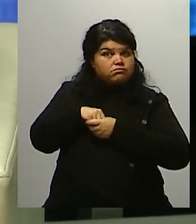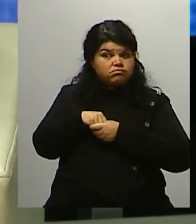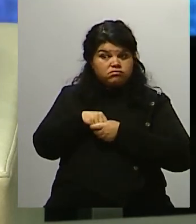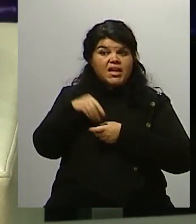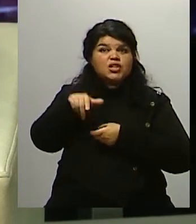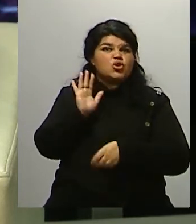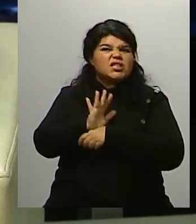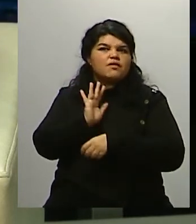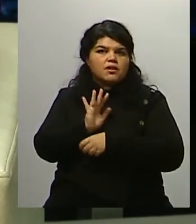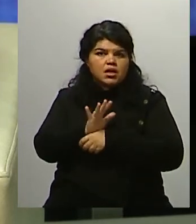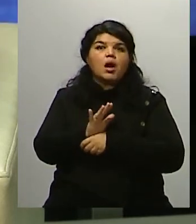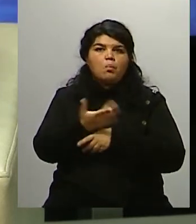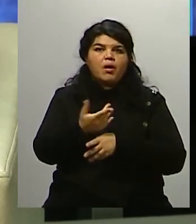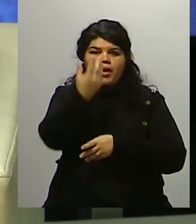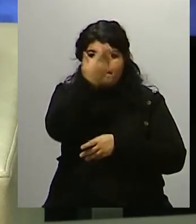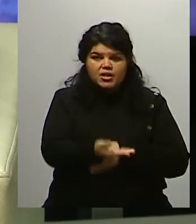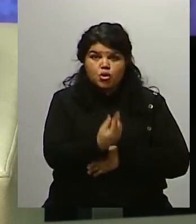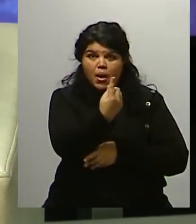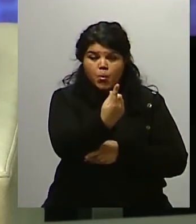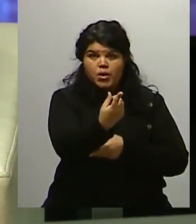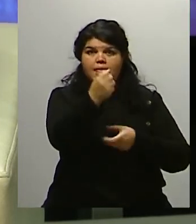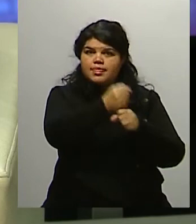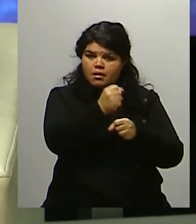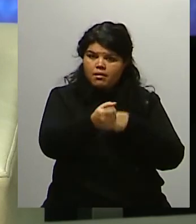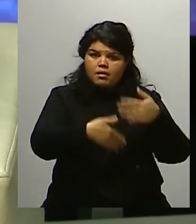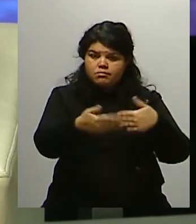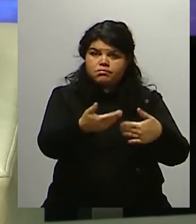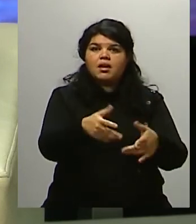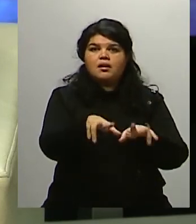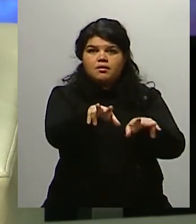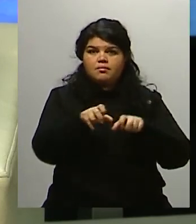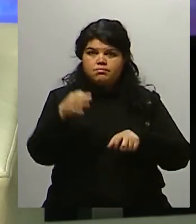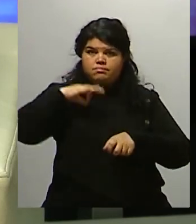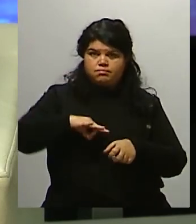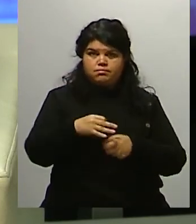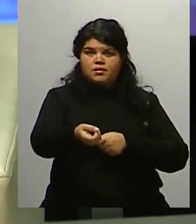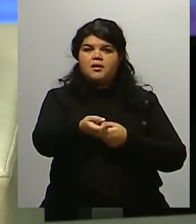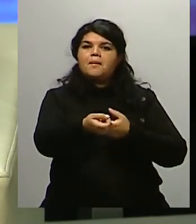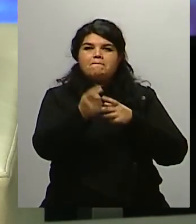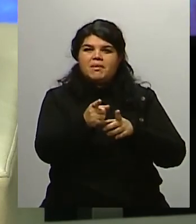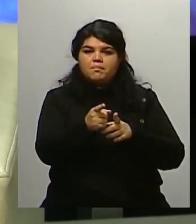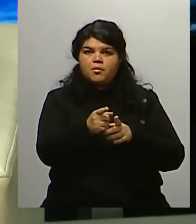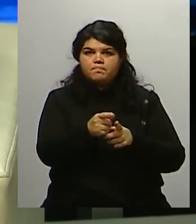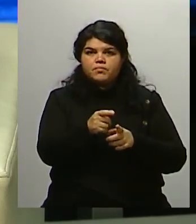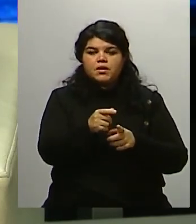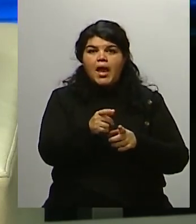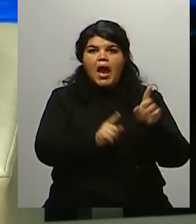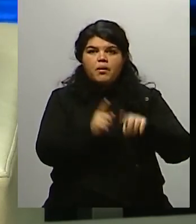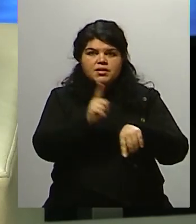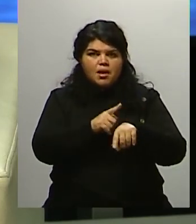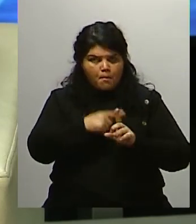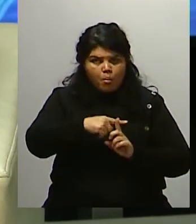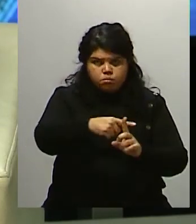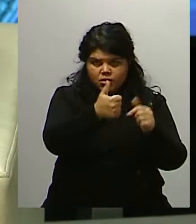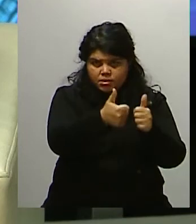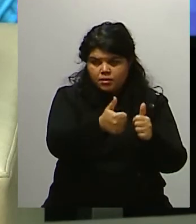eso asumís ese riesgo. Pero en épocas difíciles vos no podés asumir y trasladarle eso al trabajador para que él participe